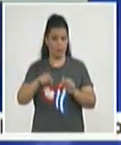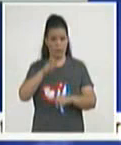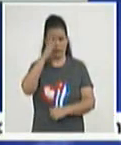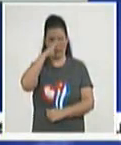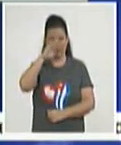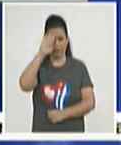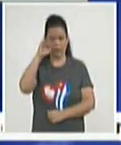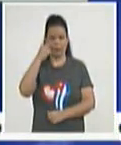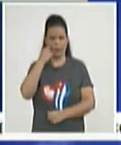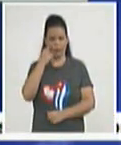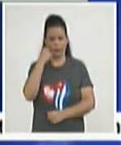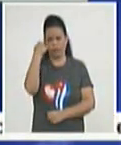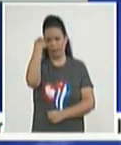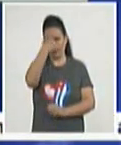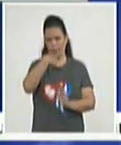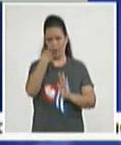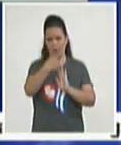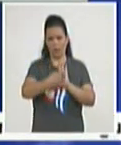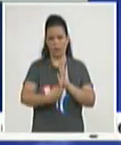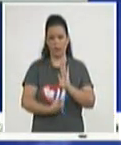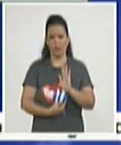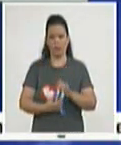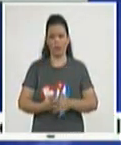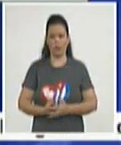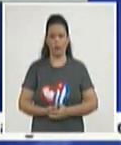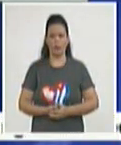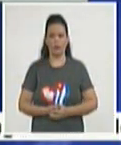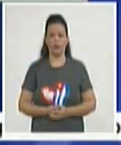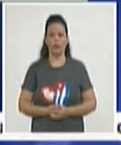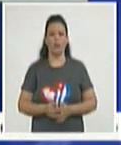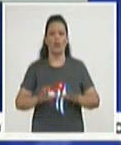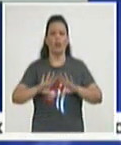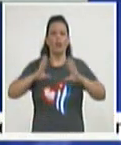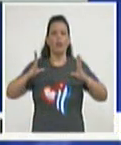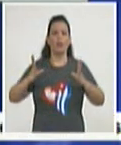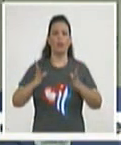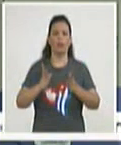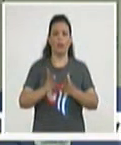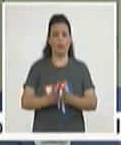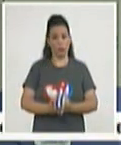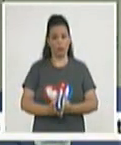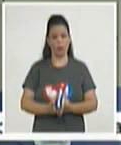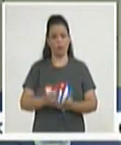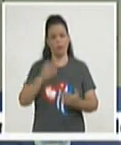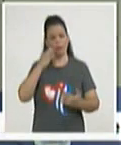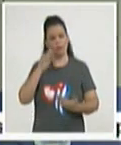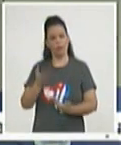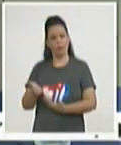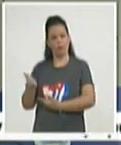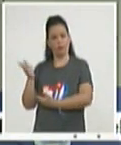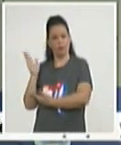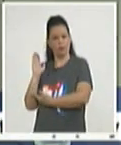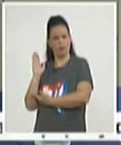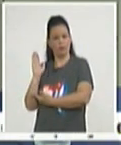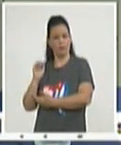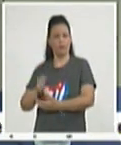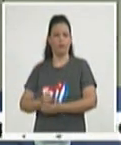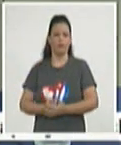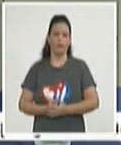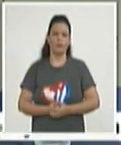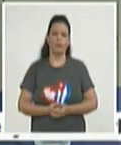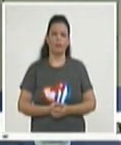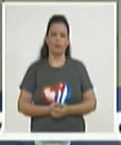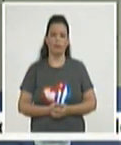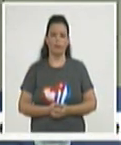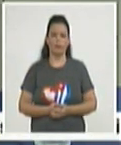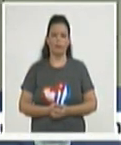la caracterización, la caracterización de cada una de ellas. Ahí están puestos, si quiere déjalo un momentico